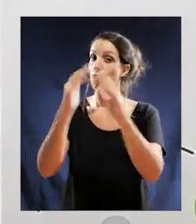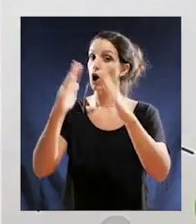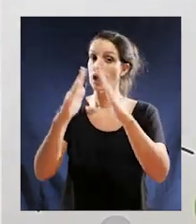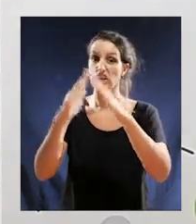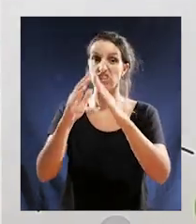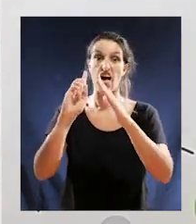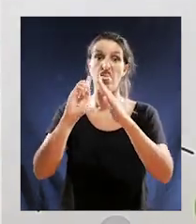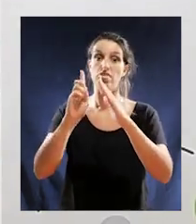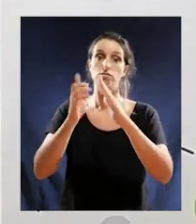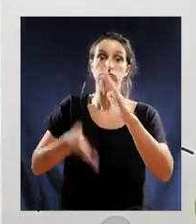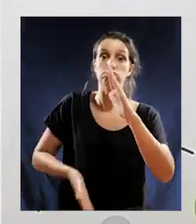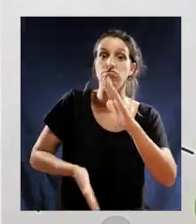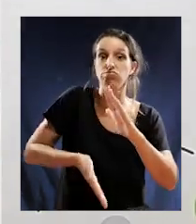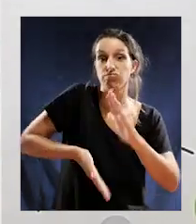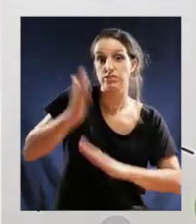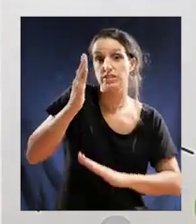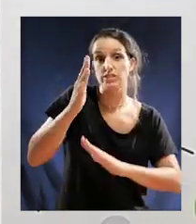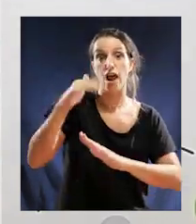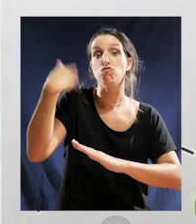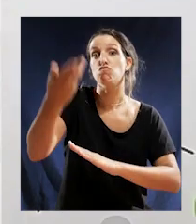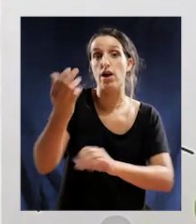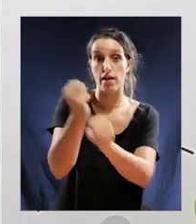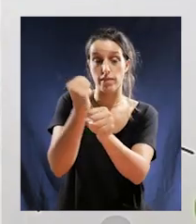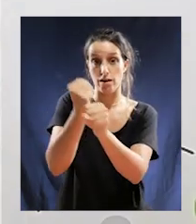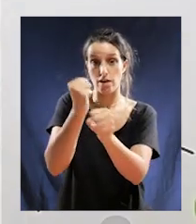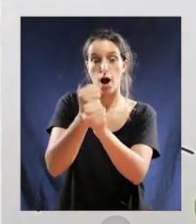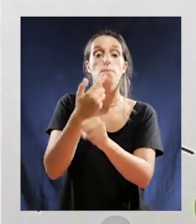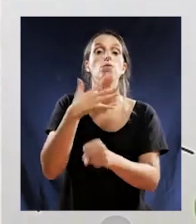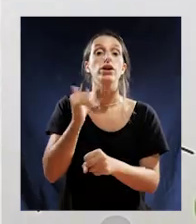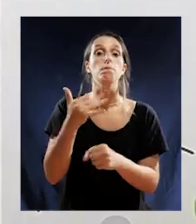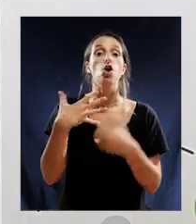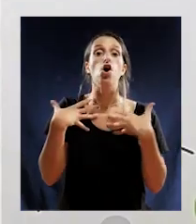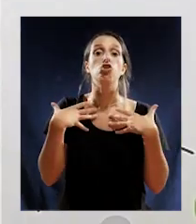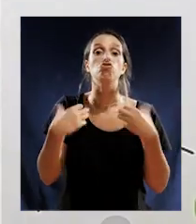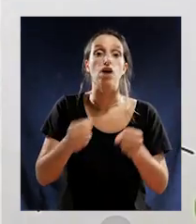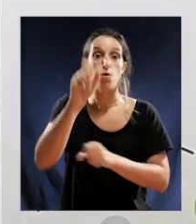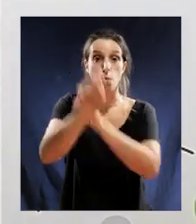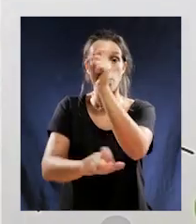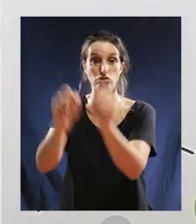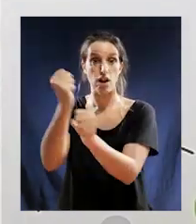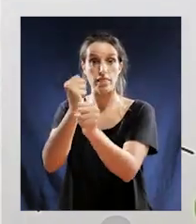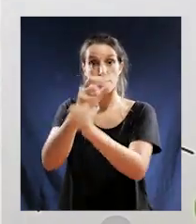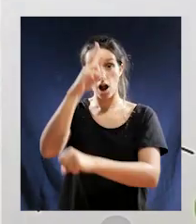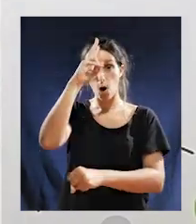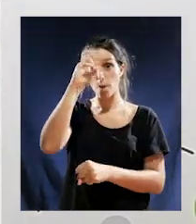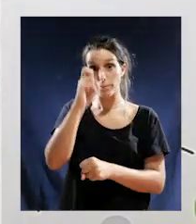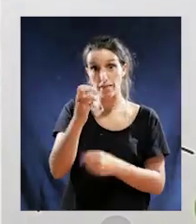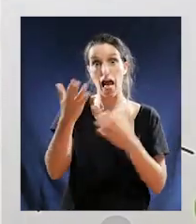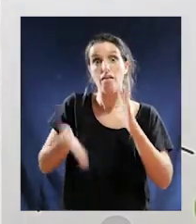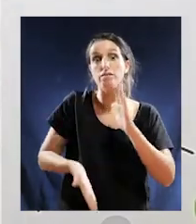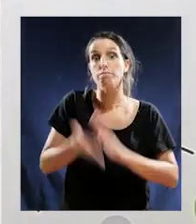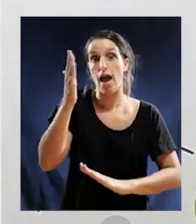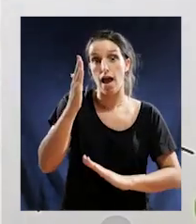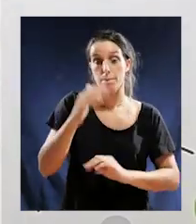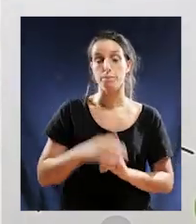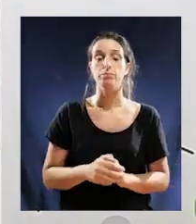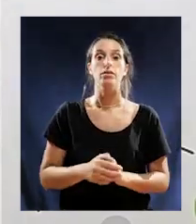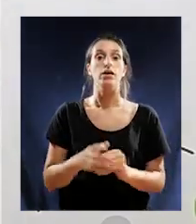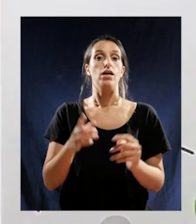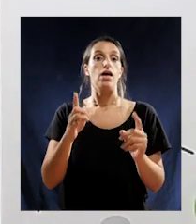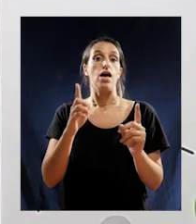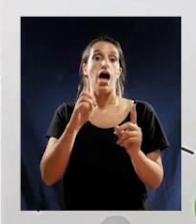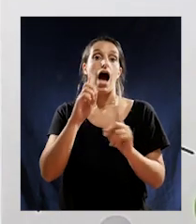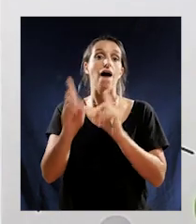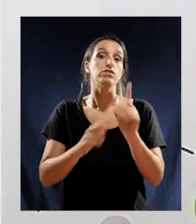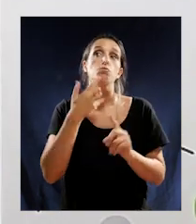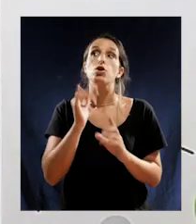y bueno hay que estar allí es en caso de lo personal personal de salud evidentemente pero hay otros tantos múltiples actividades